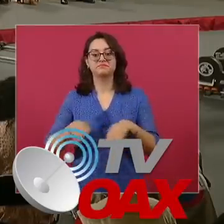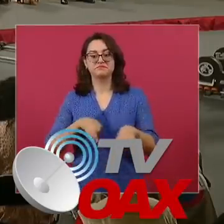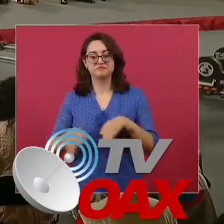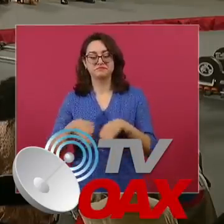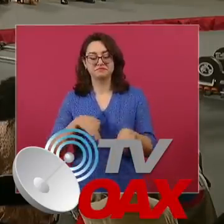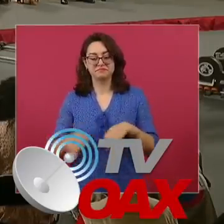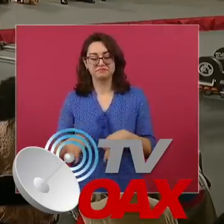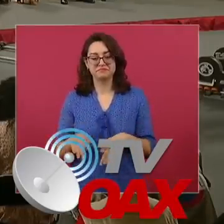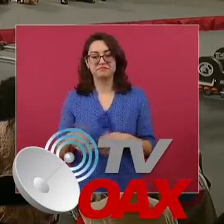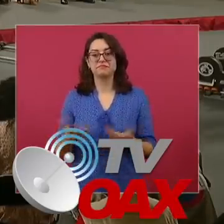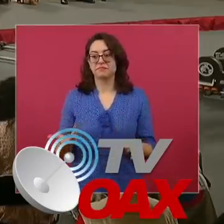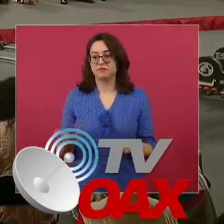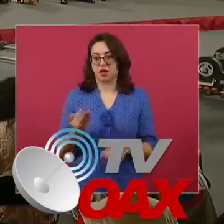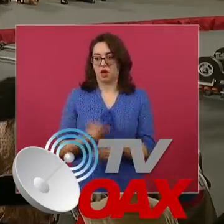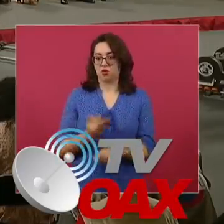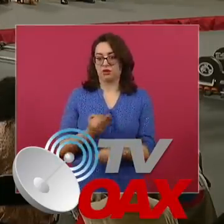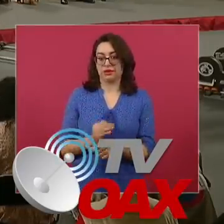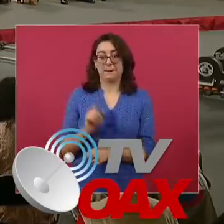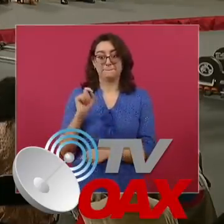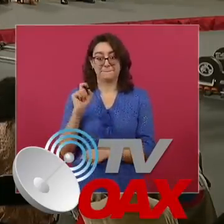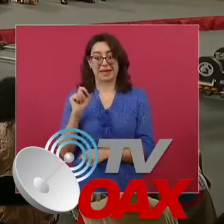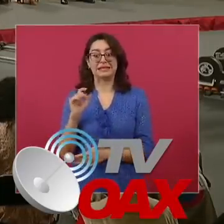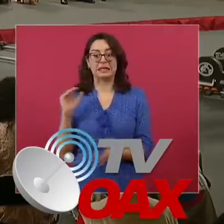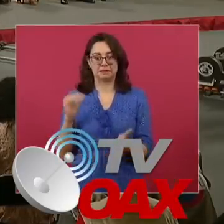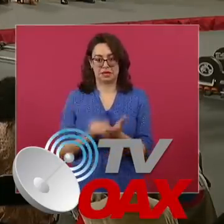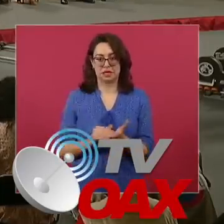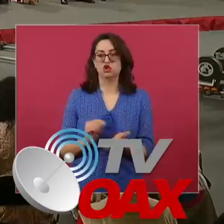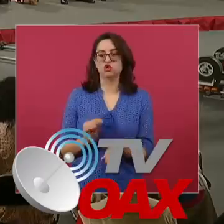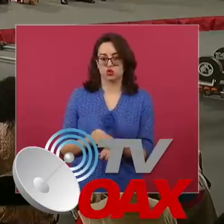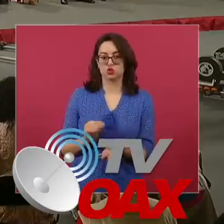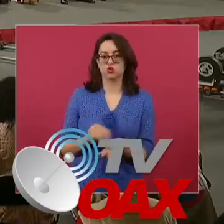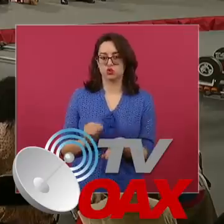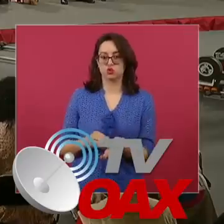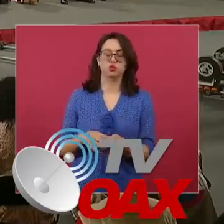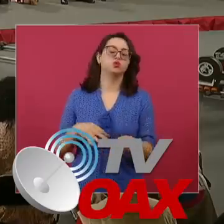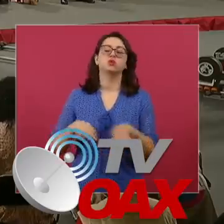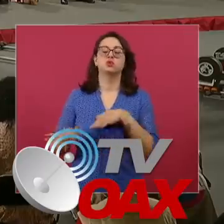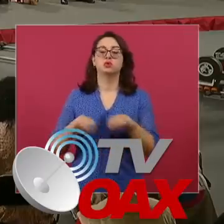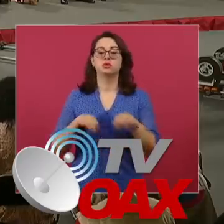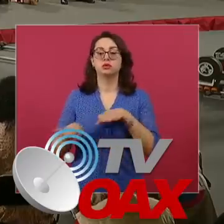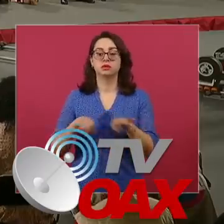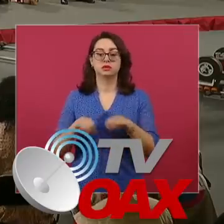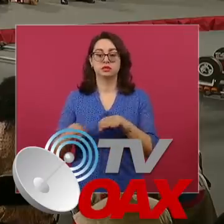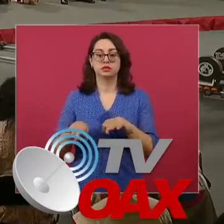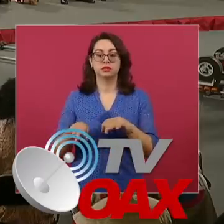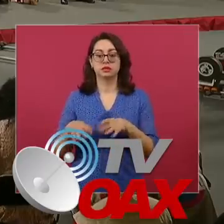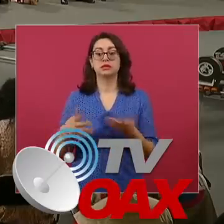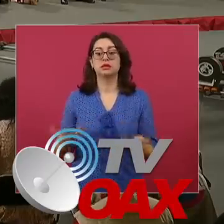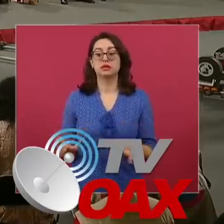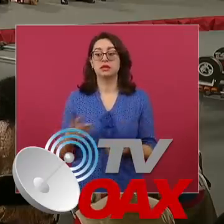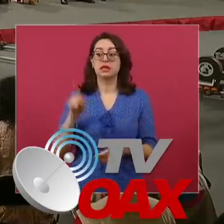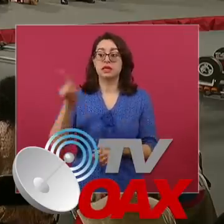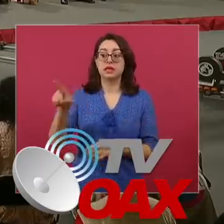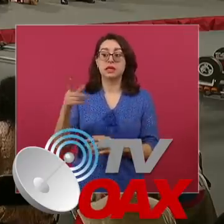los 20.000 que refirió el director general May y también los 5.000 más que tenemos en el aeropuerto